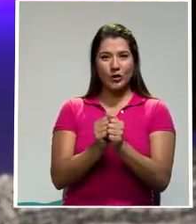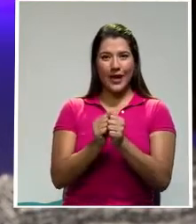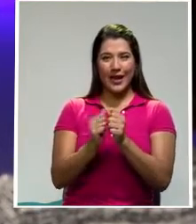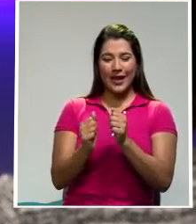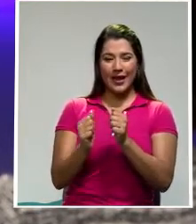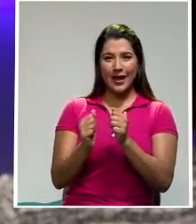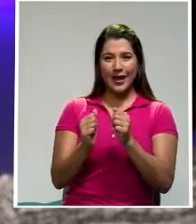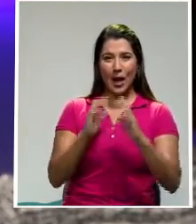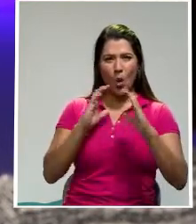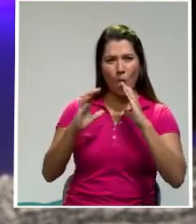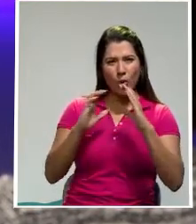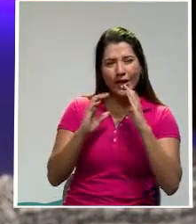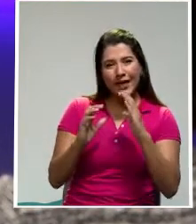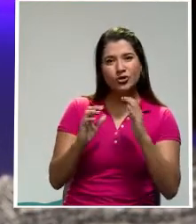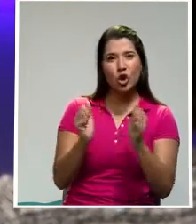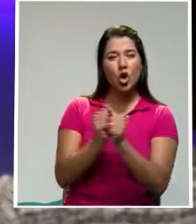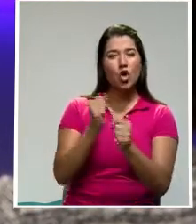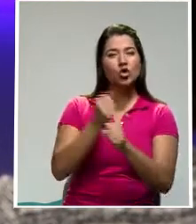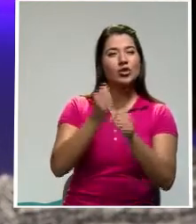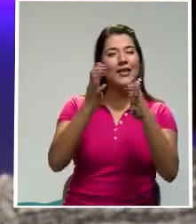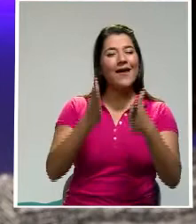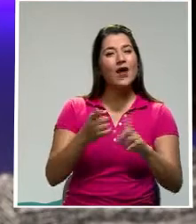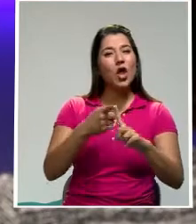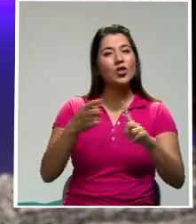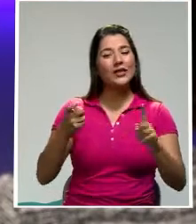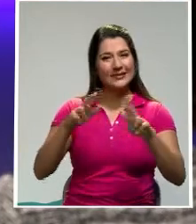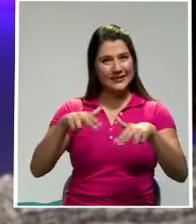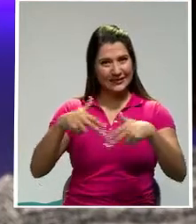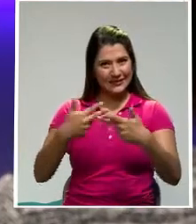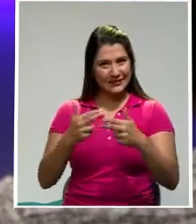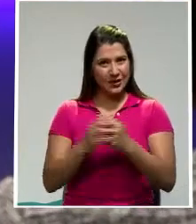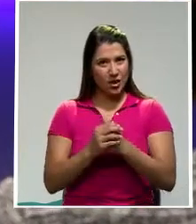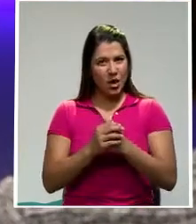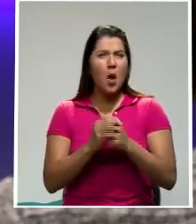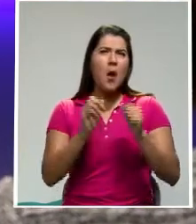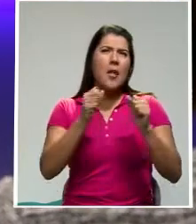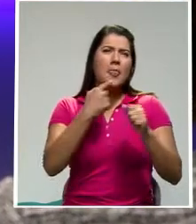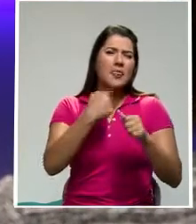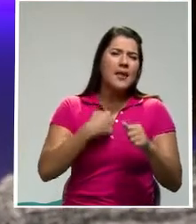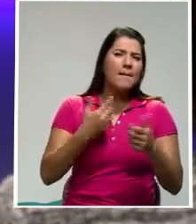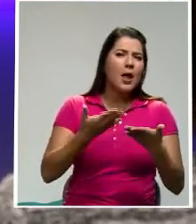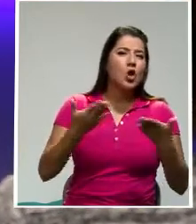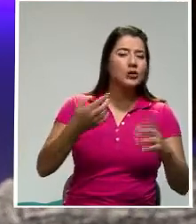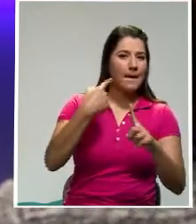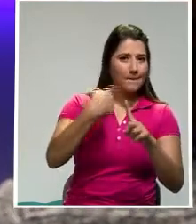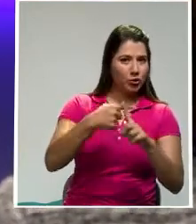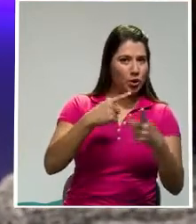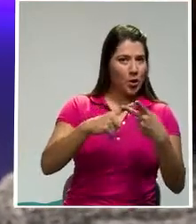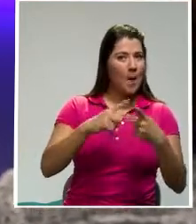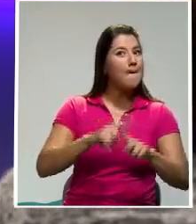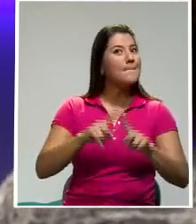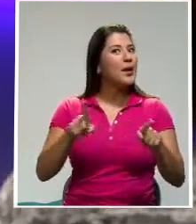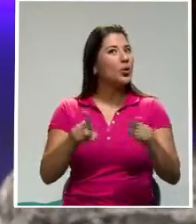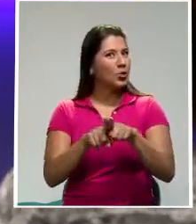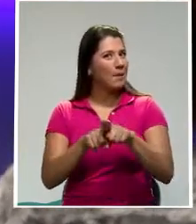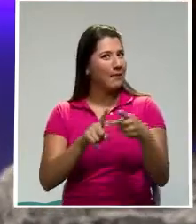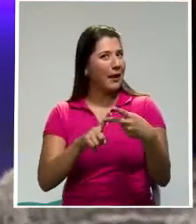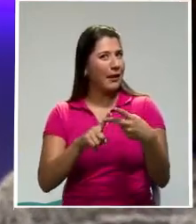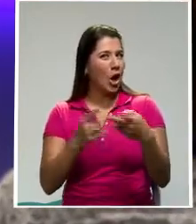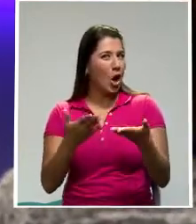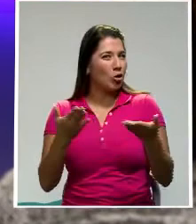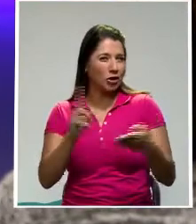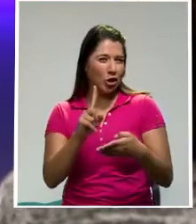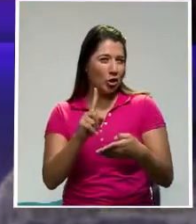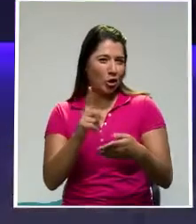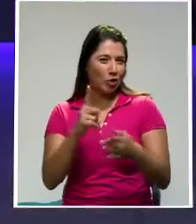empleados? Le pido que me mencione algunas cosas positivas, pero también lo que no salió tan bien.